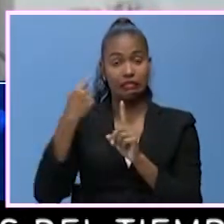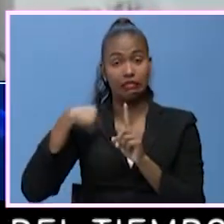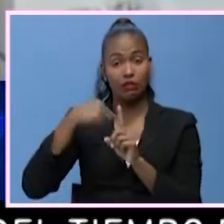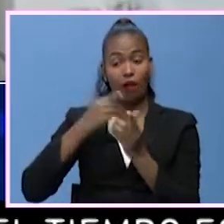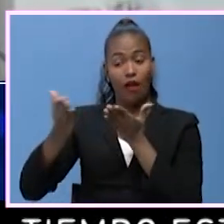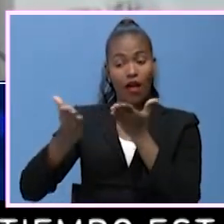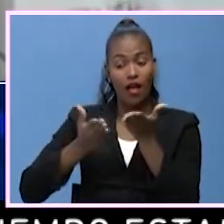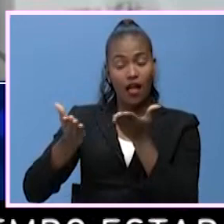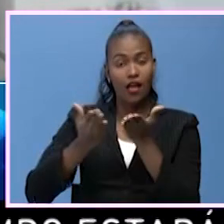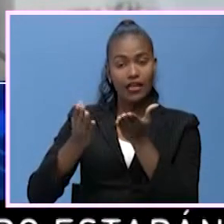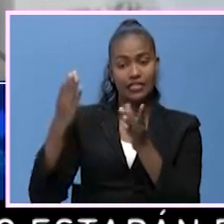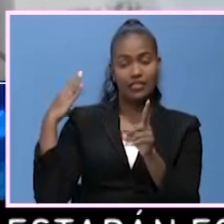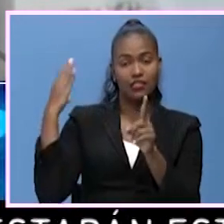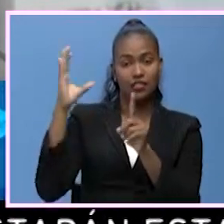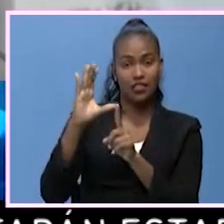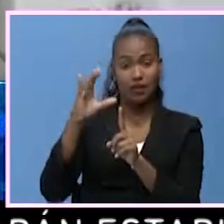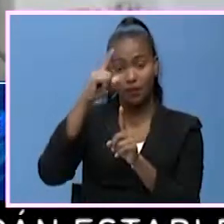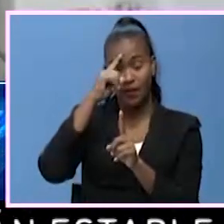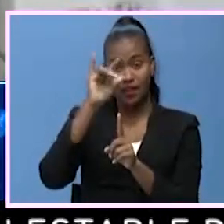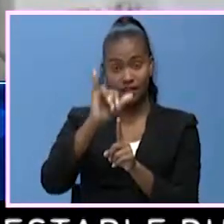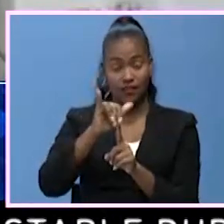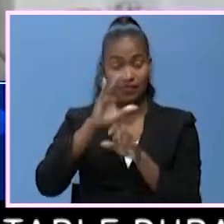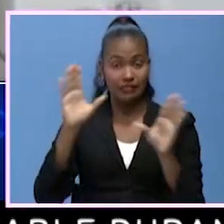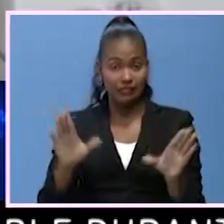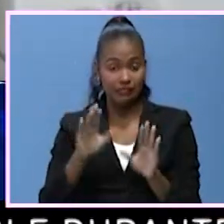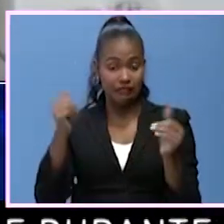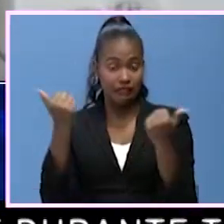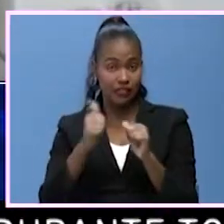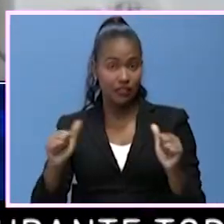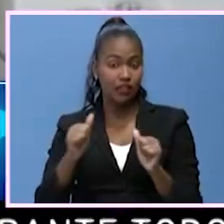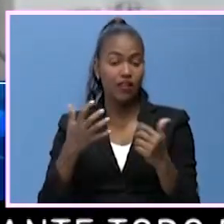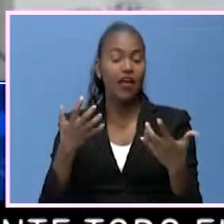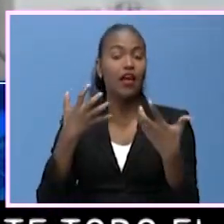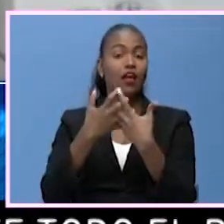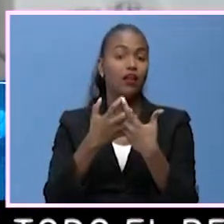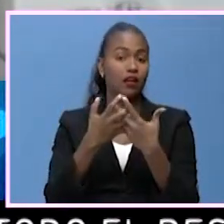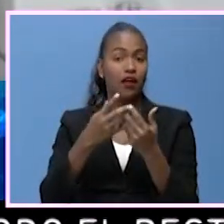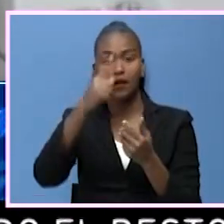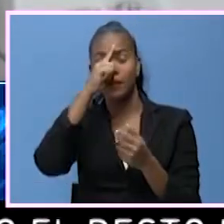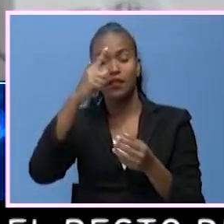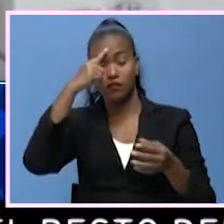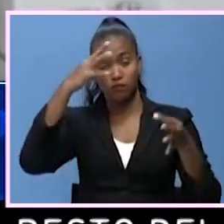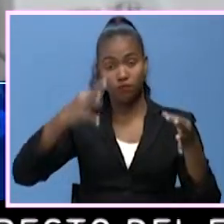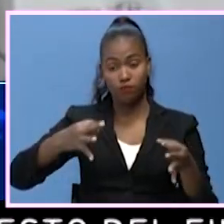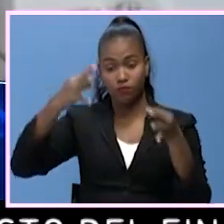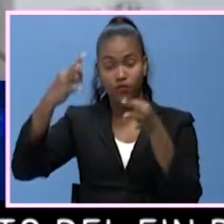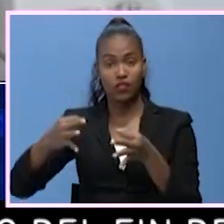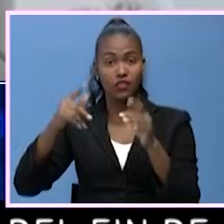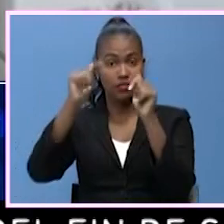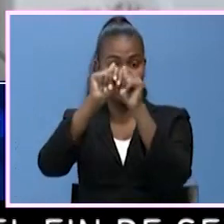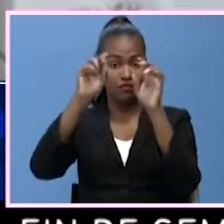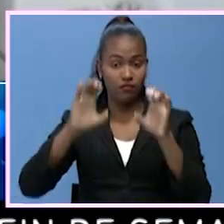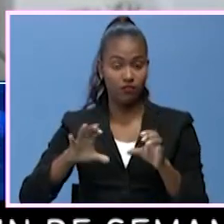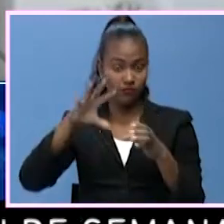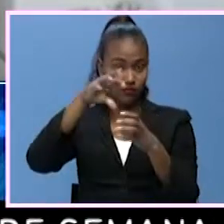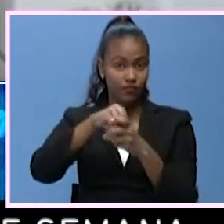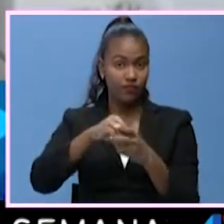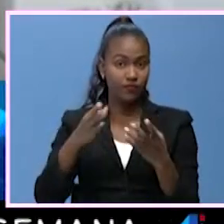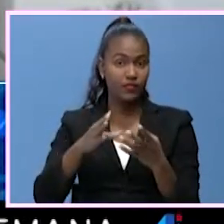que la asignación de carácter precedente vinculante a las decisiones del Tribunal